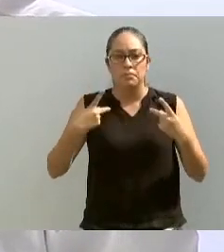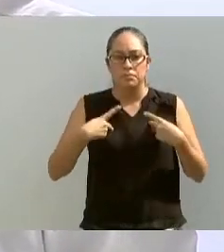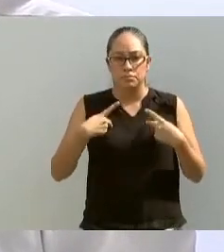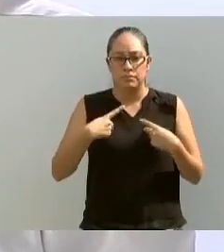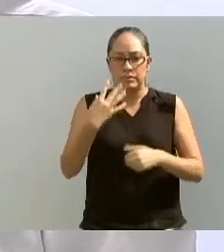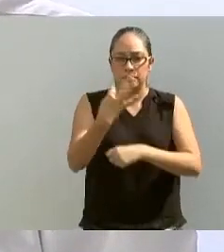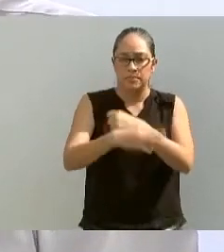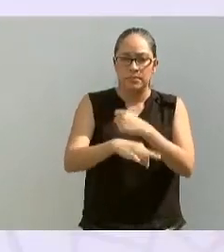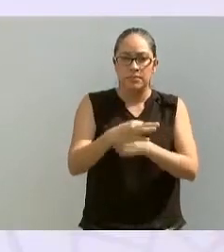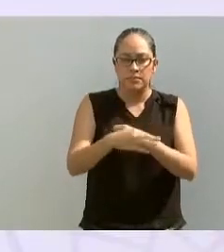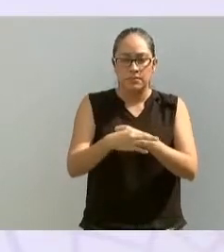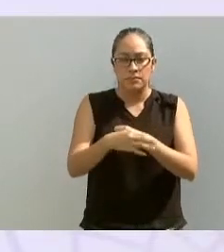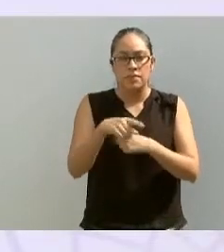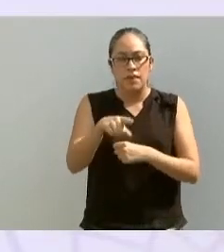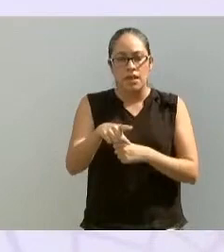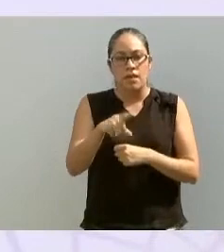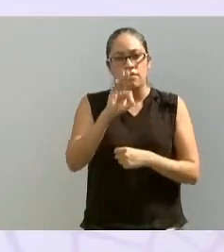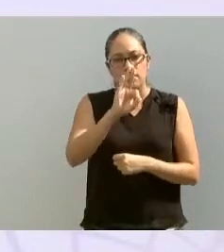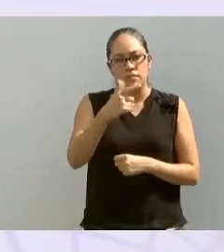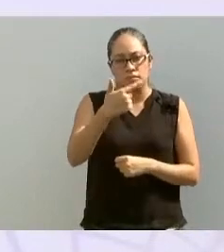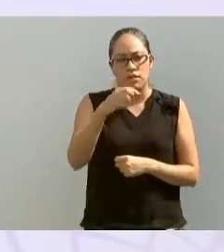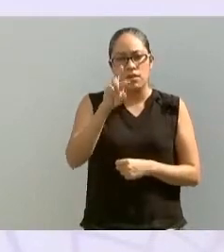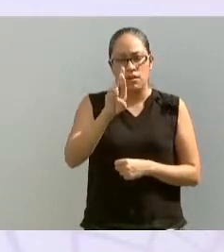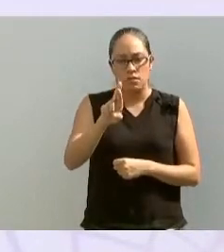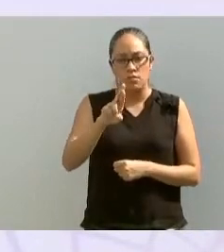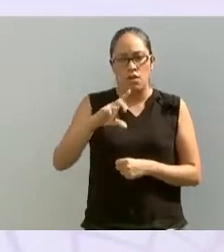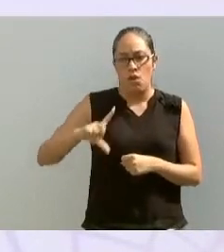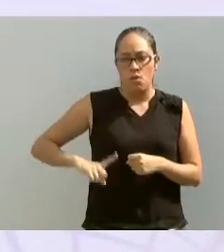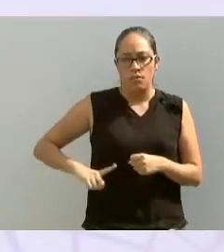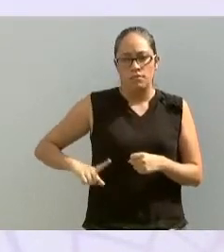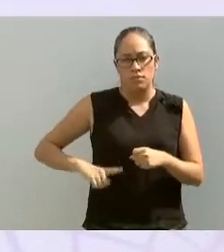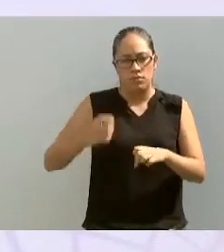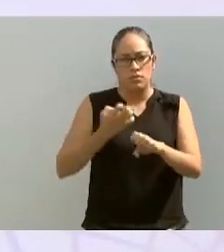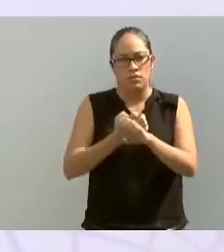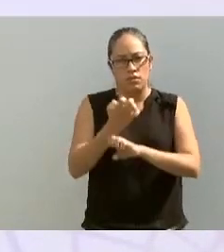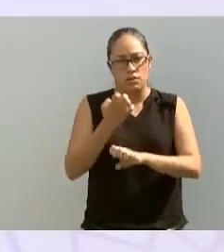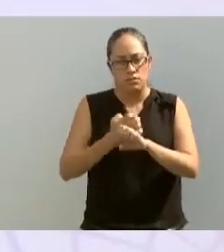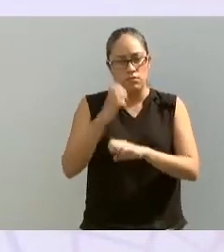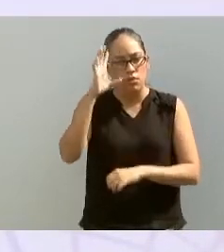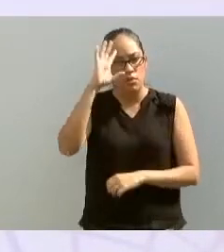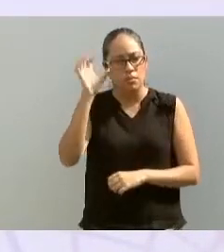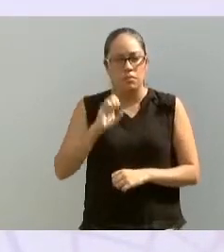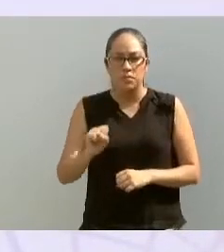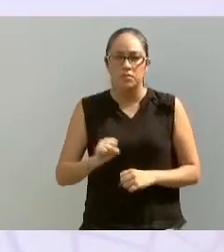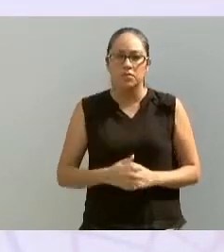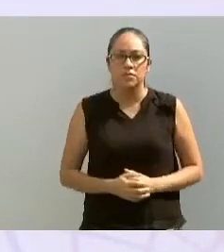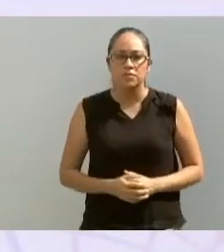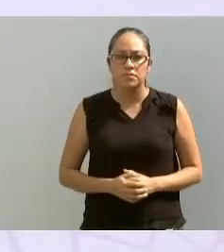de la República al gobierno del estado de Morelos,